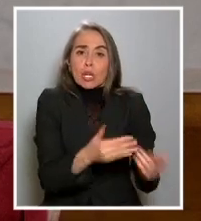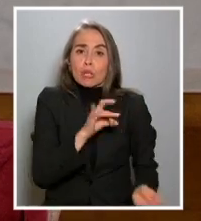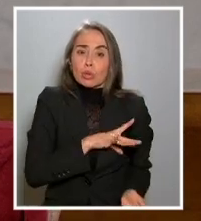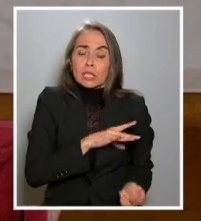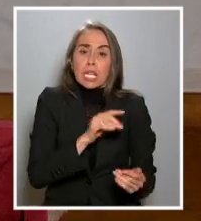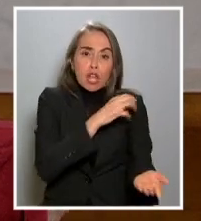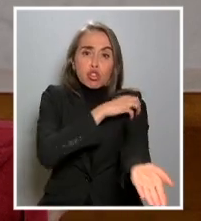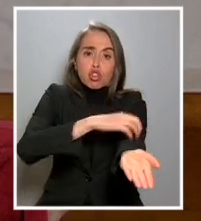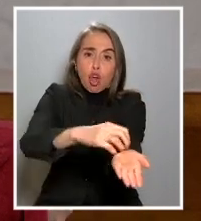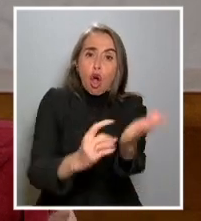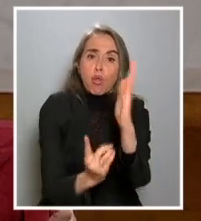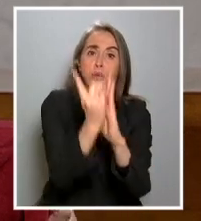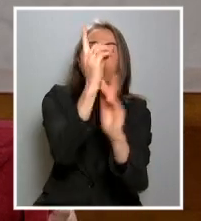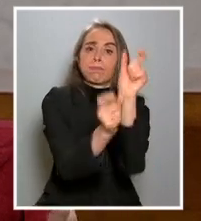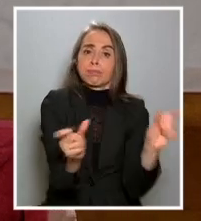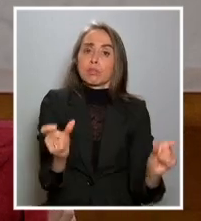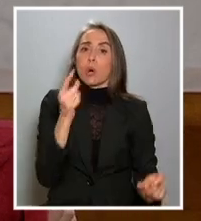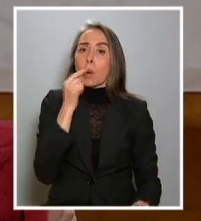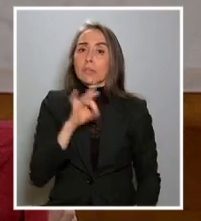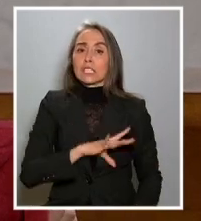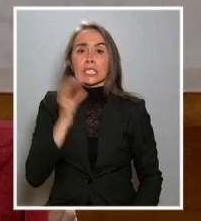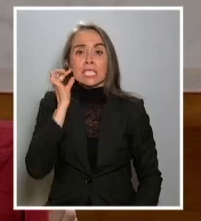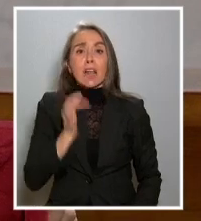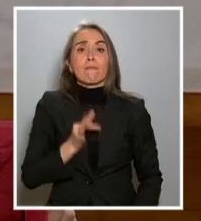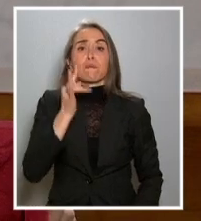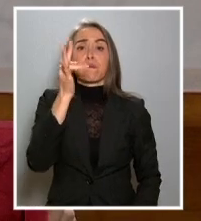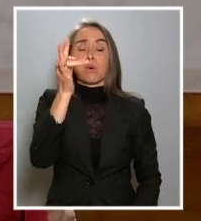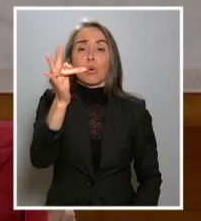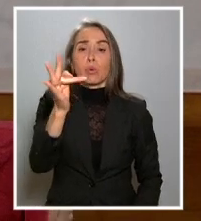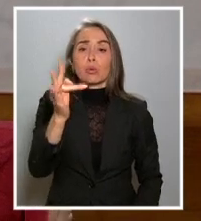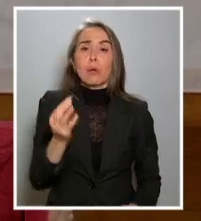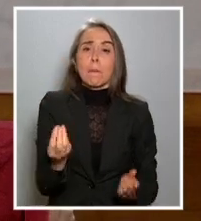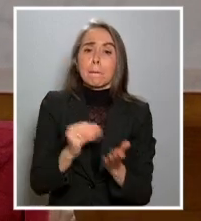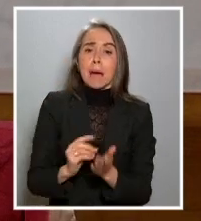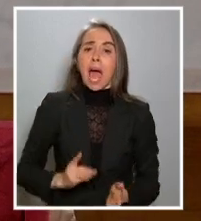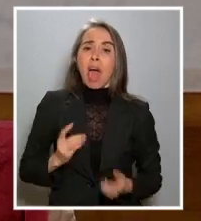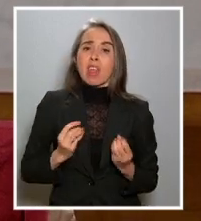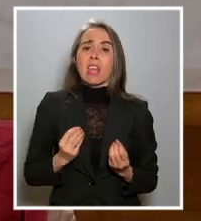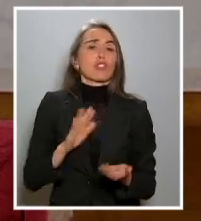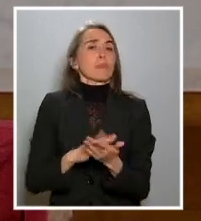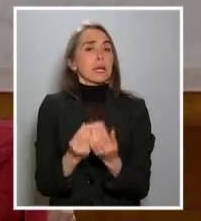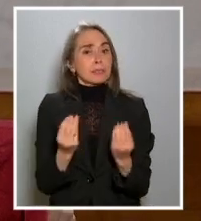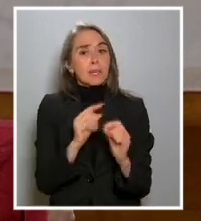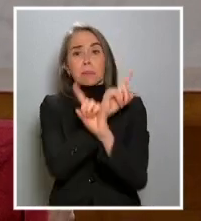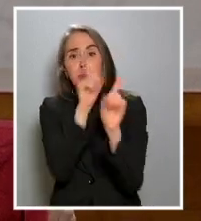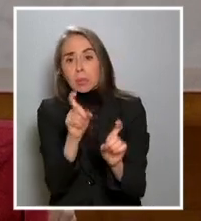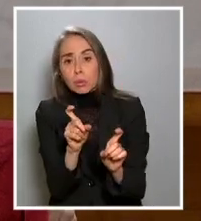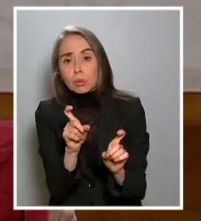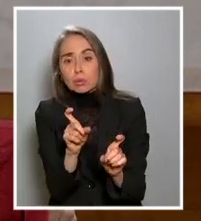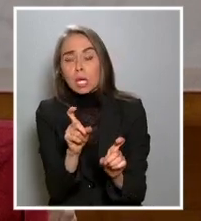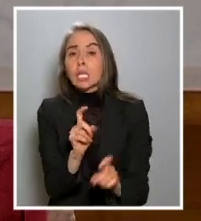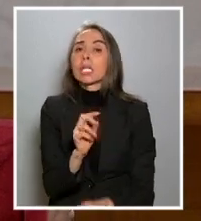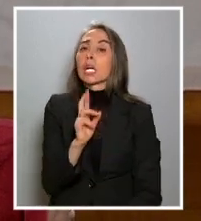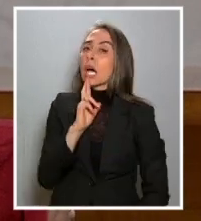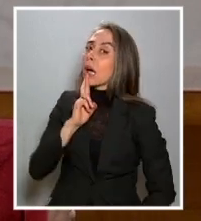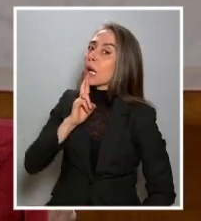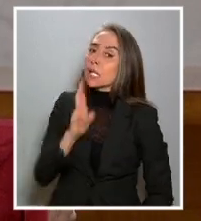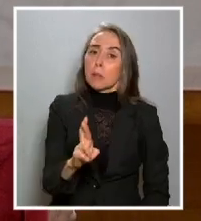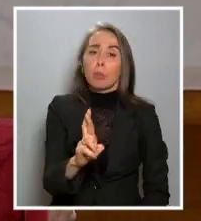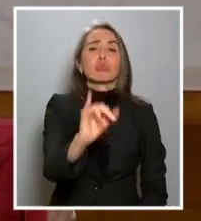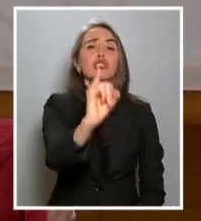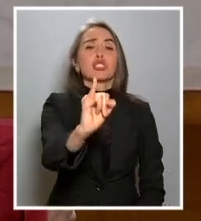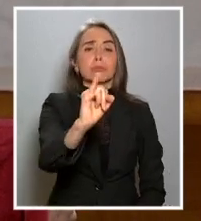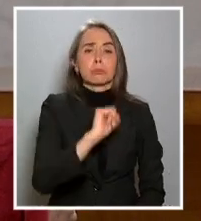desarrolle y los chilenos y chilenas tengan un futuro más digno, de mayor bienestar? Nuestra respuesta categórica es